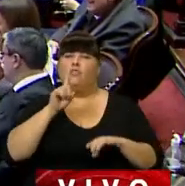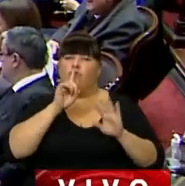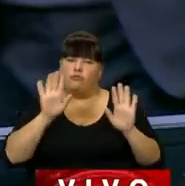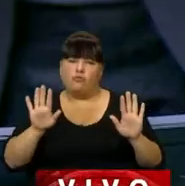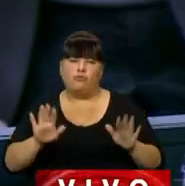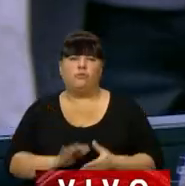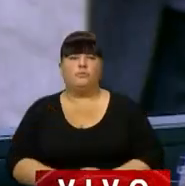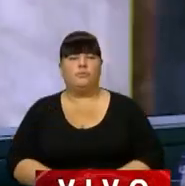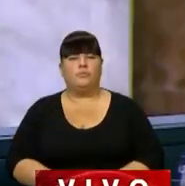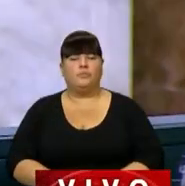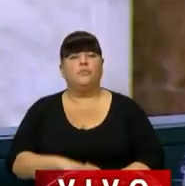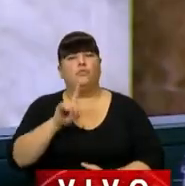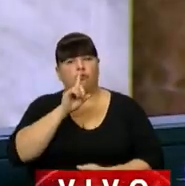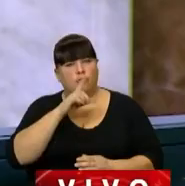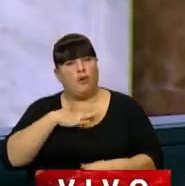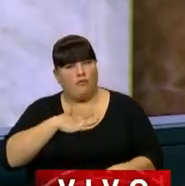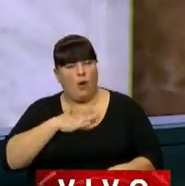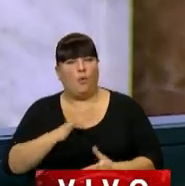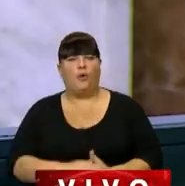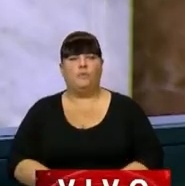Silencio, silencio, por